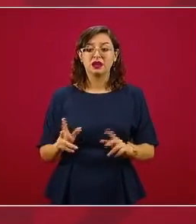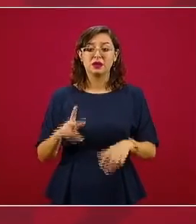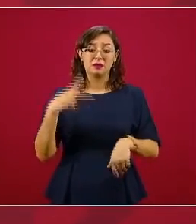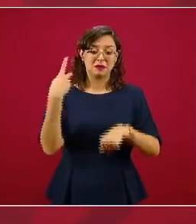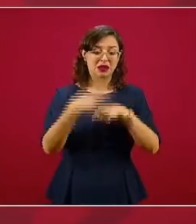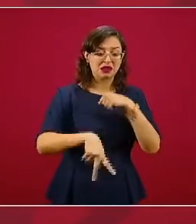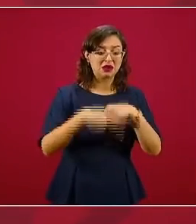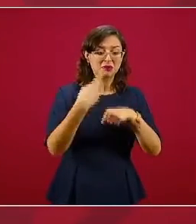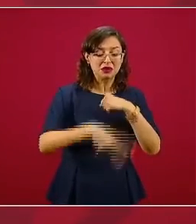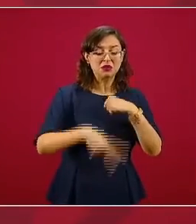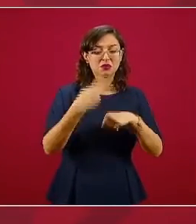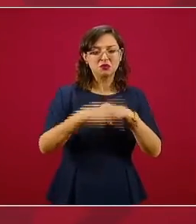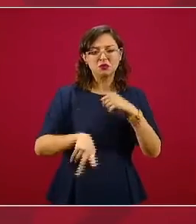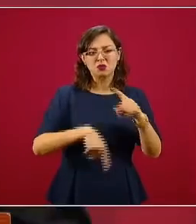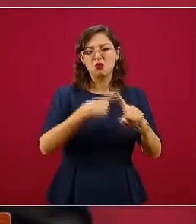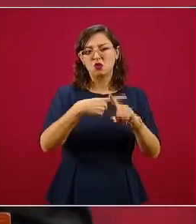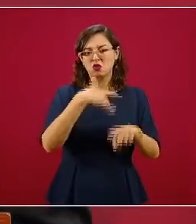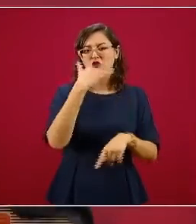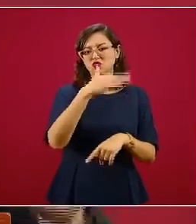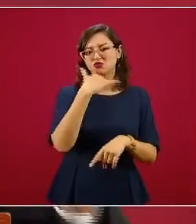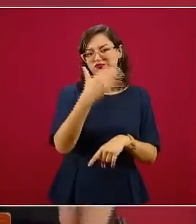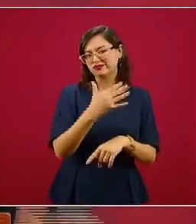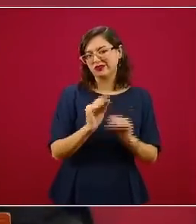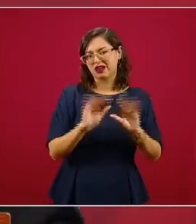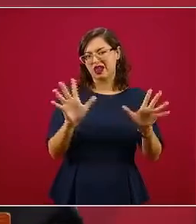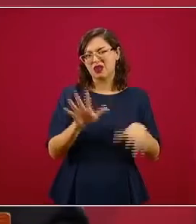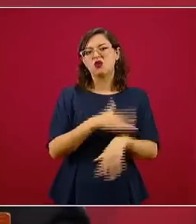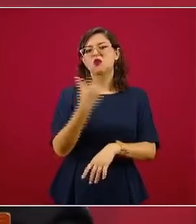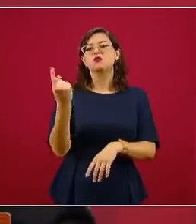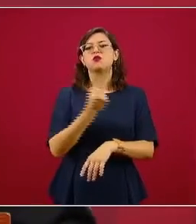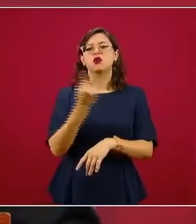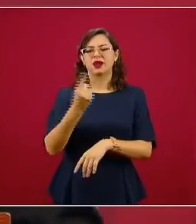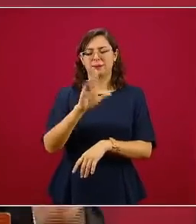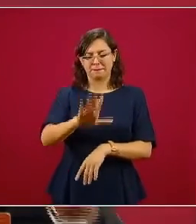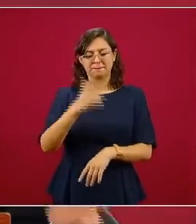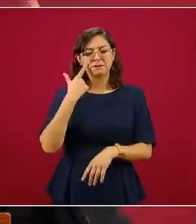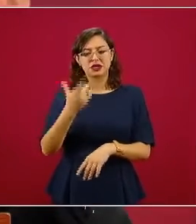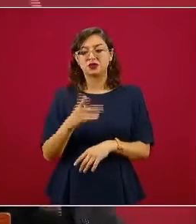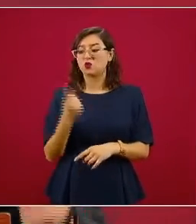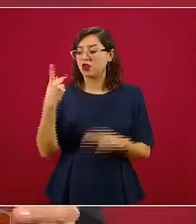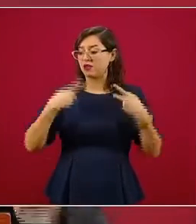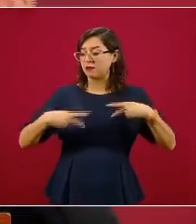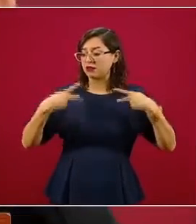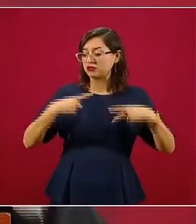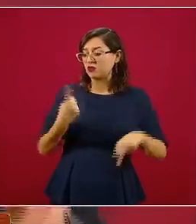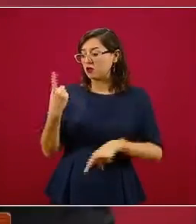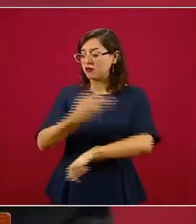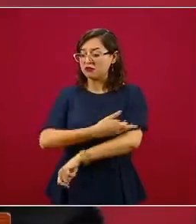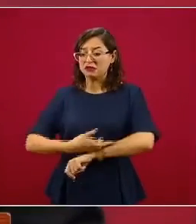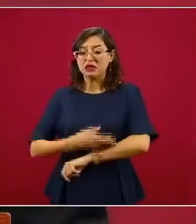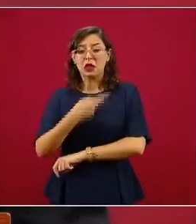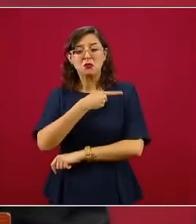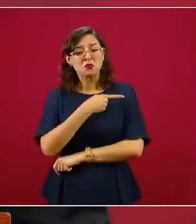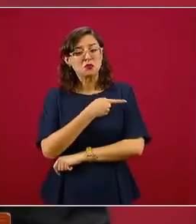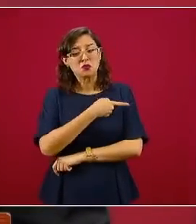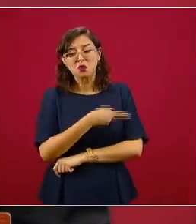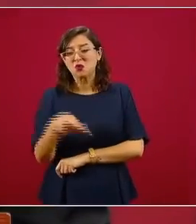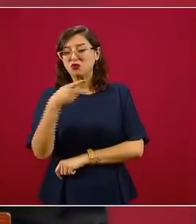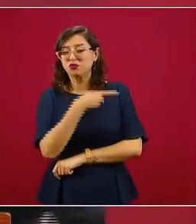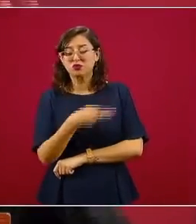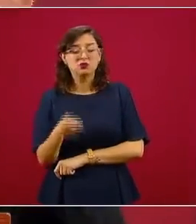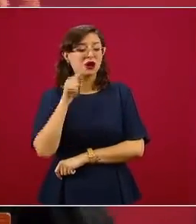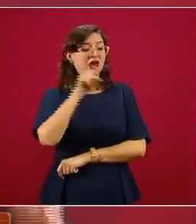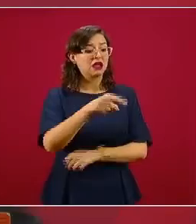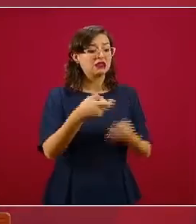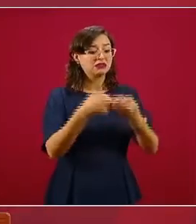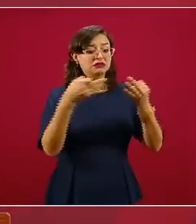riesgo, porque si una familia orillada por esa pobreza o por la desigualdad se ubica en una zona de